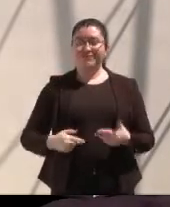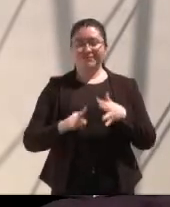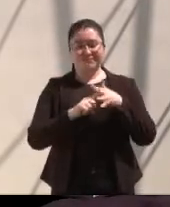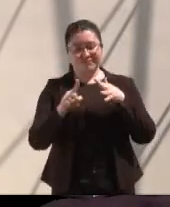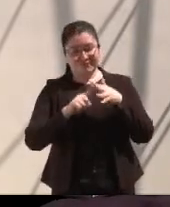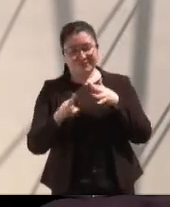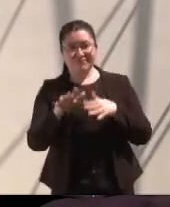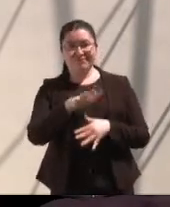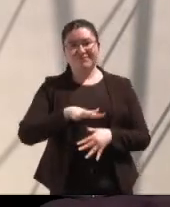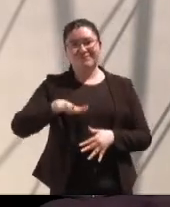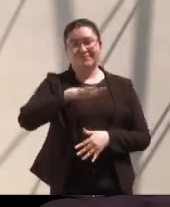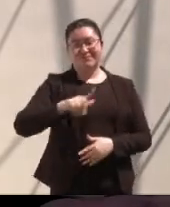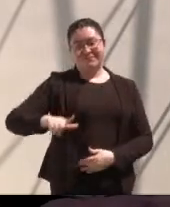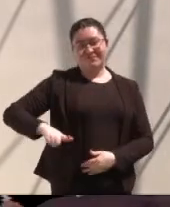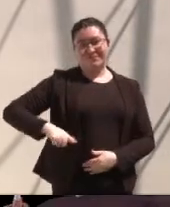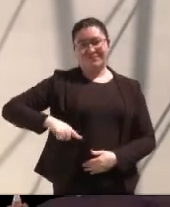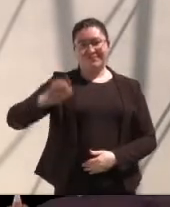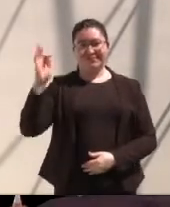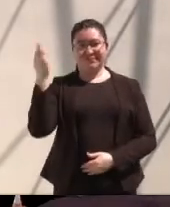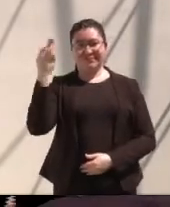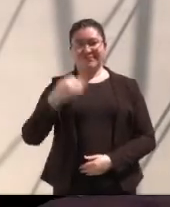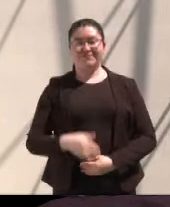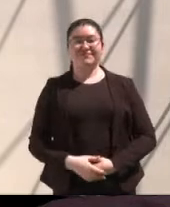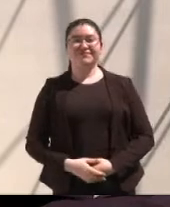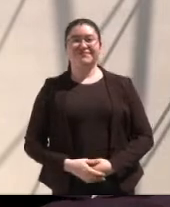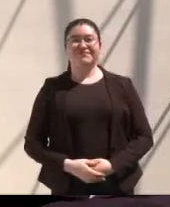Migración del Gobierno Federal.